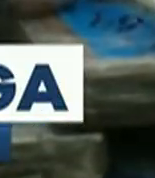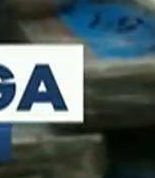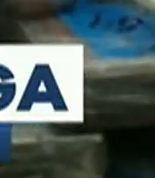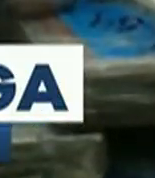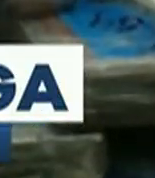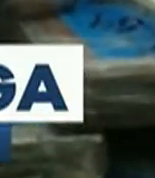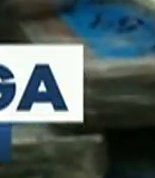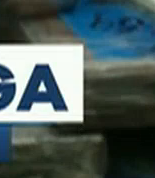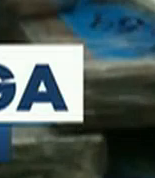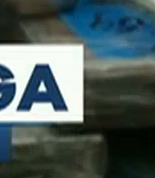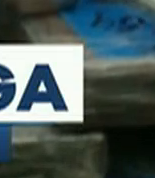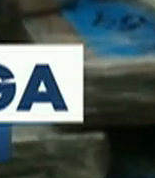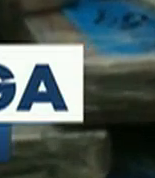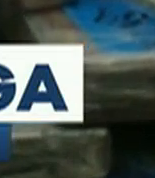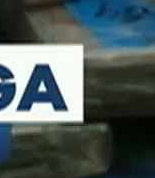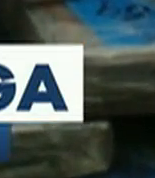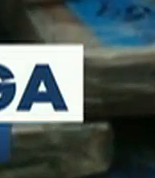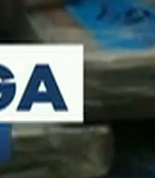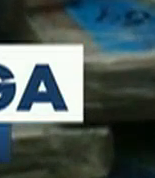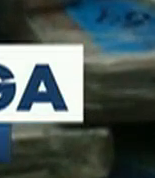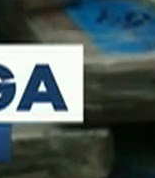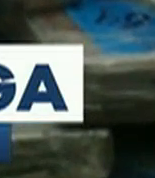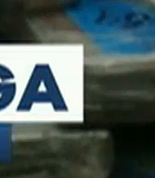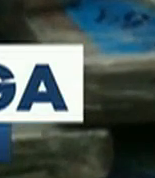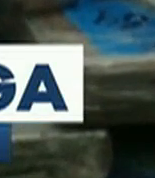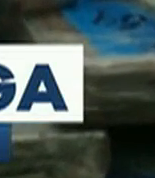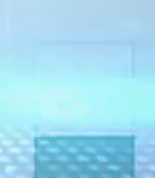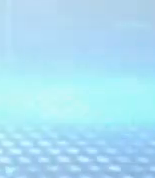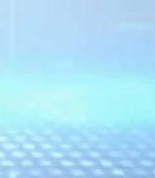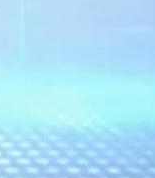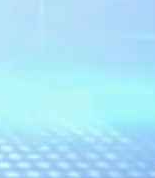droga en lo que va del año.